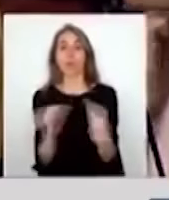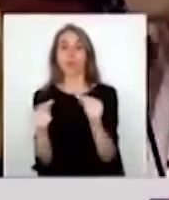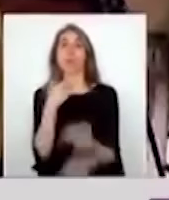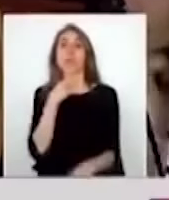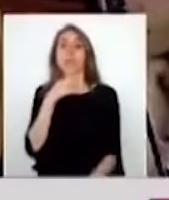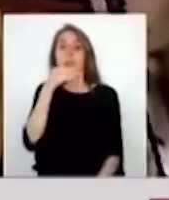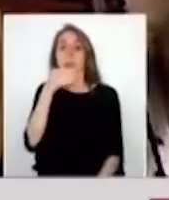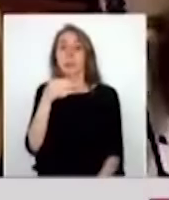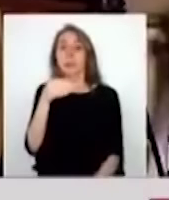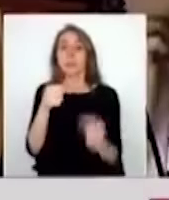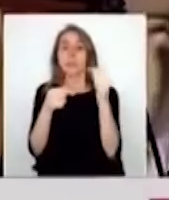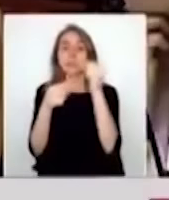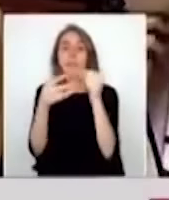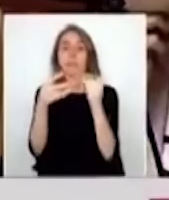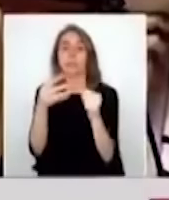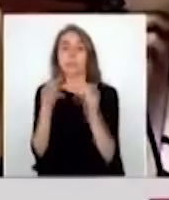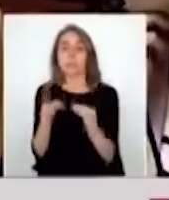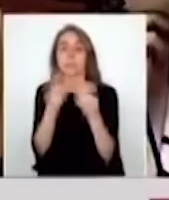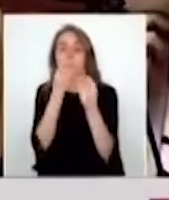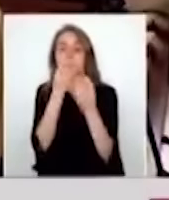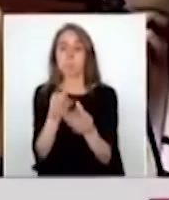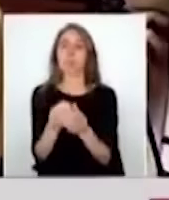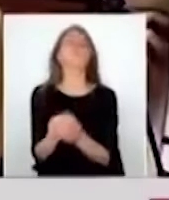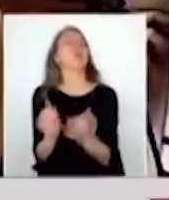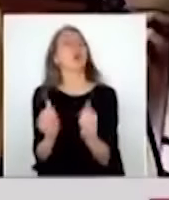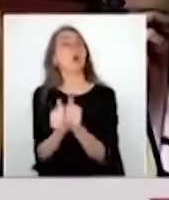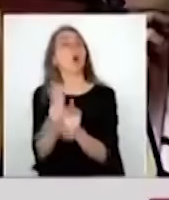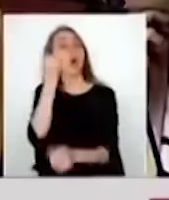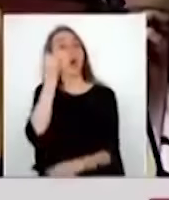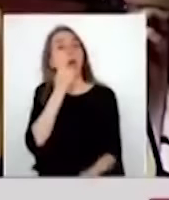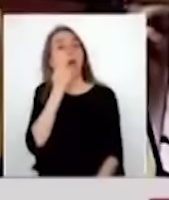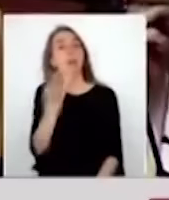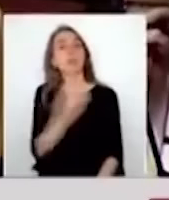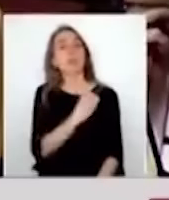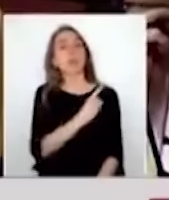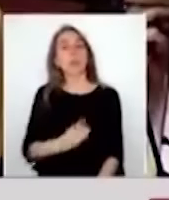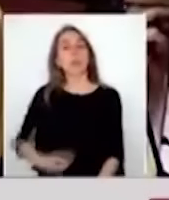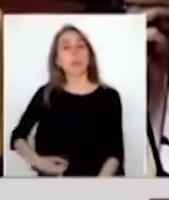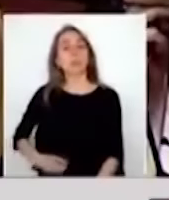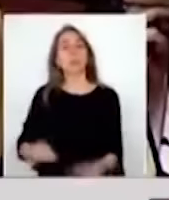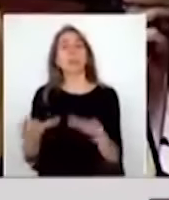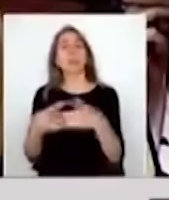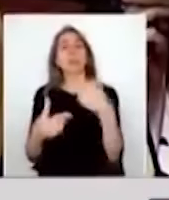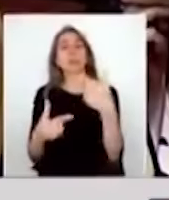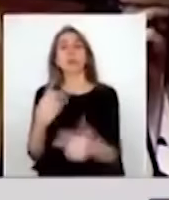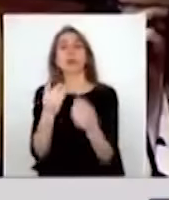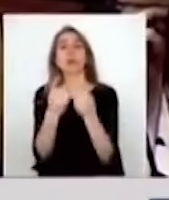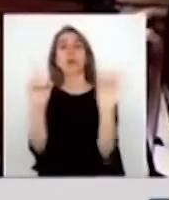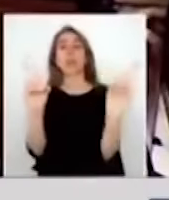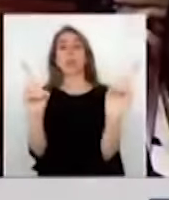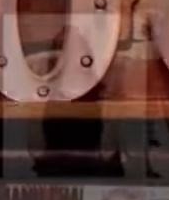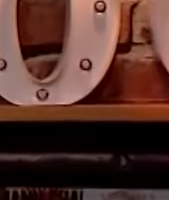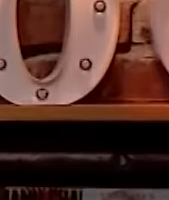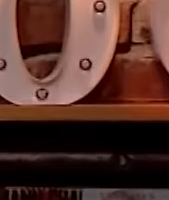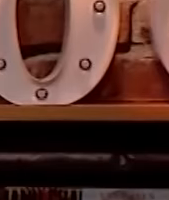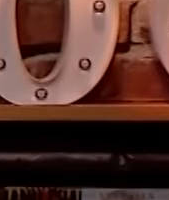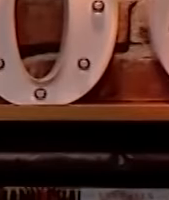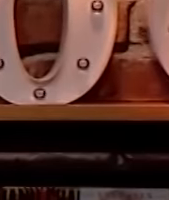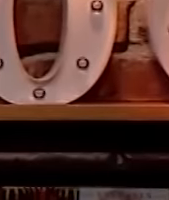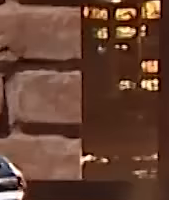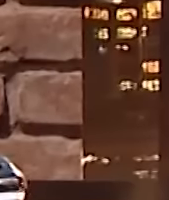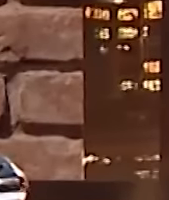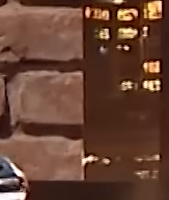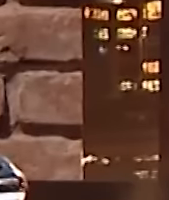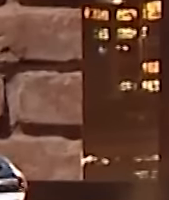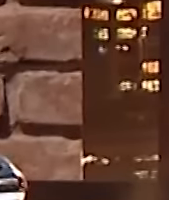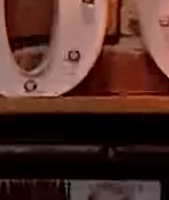apoyando la iniciativa. Entonces, solo de ley de legislar. Claro, entonces estuvo un poco de más, digamos. Ahora, yo no sé qué ha pasado en este rato, puede